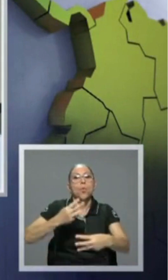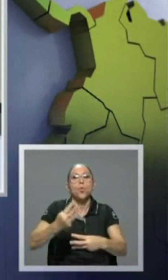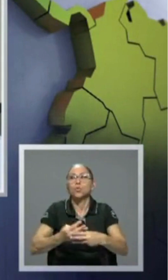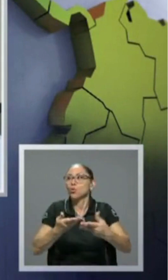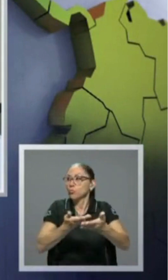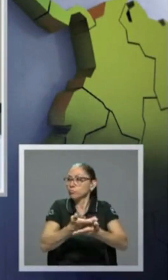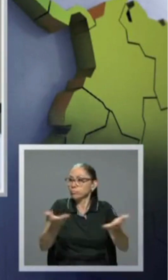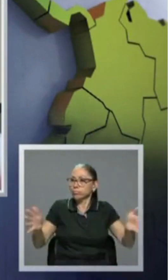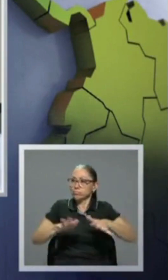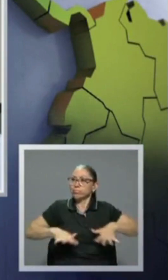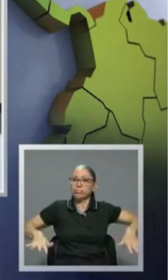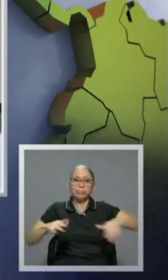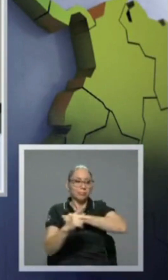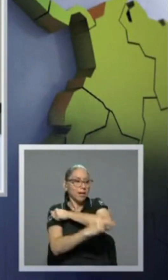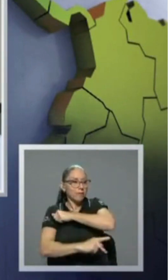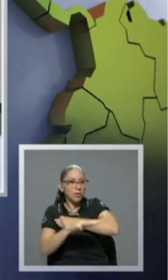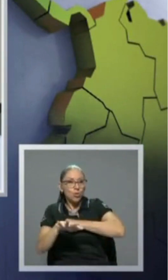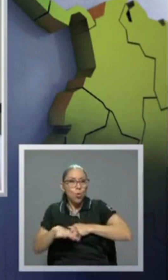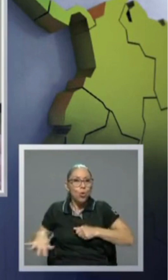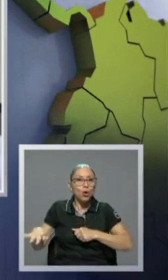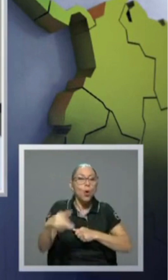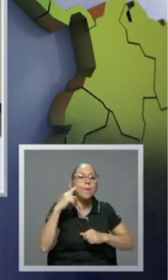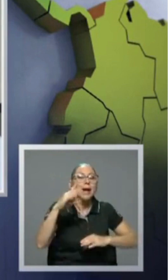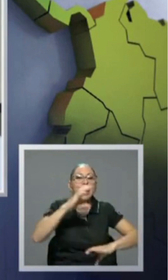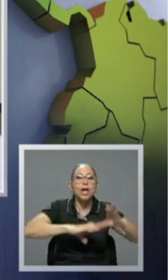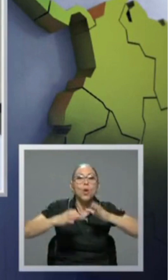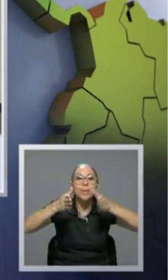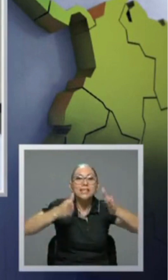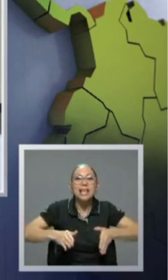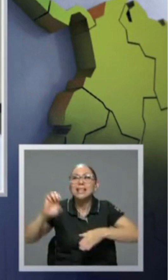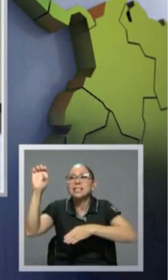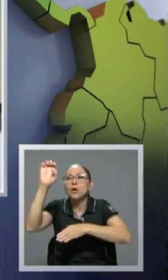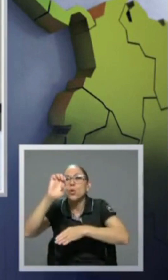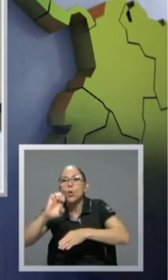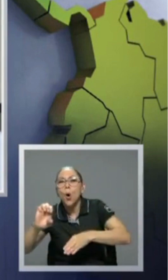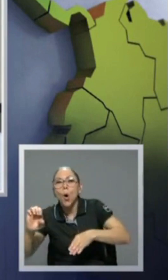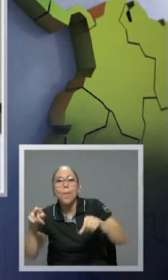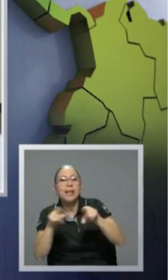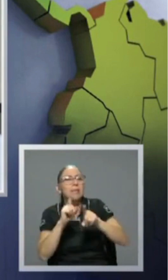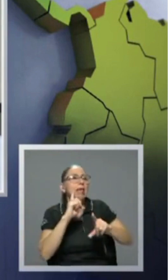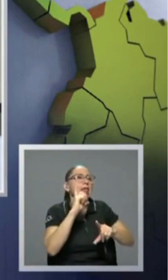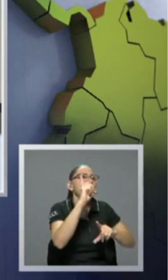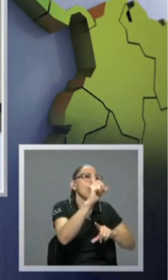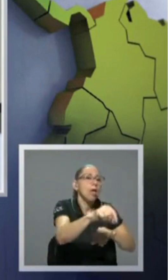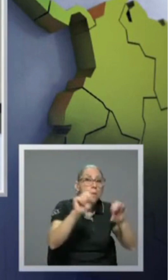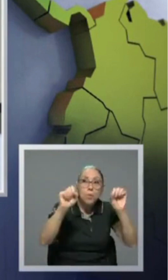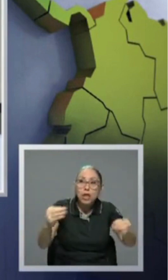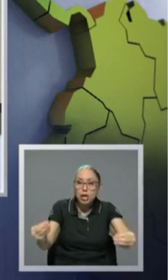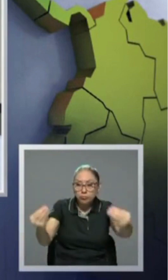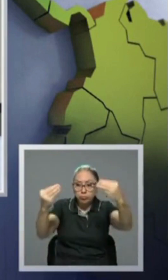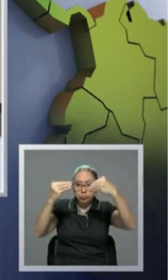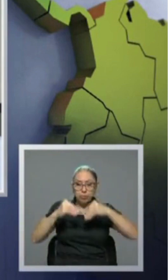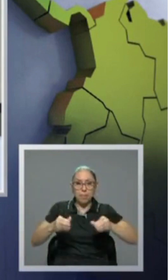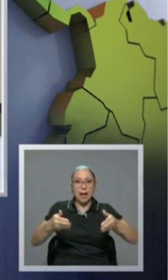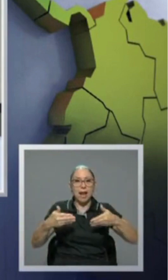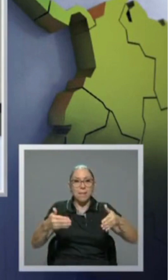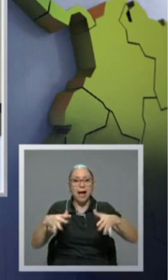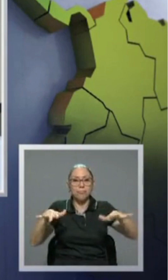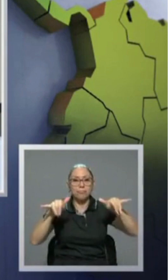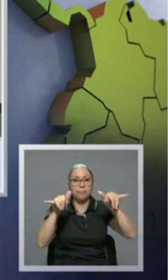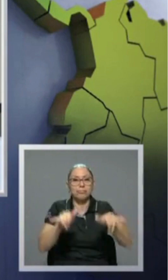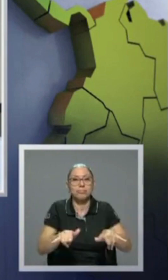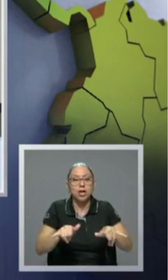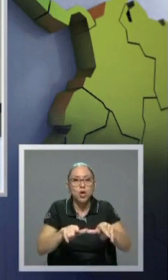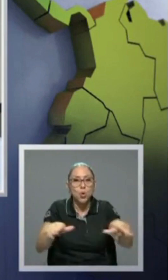territorio para que los comerciantes de Europa, del Lejano Oriente, establecieran en Panamá los depósitos del Don comercio Félix,